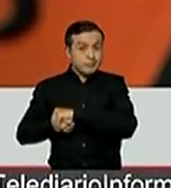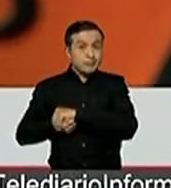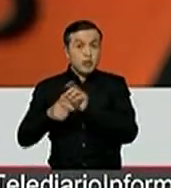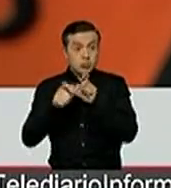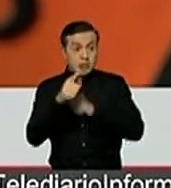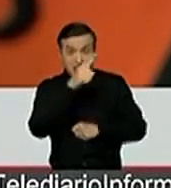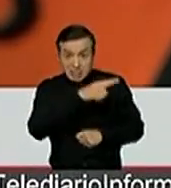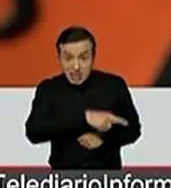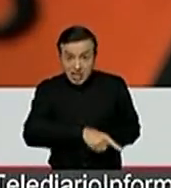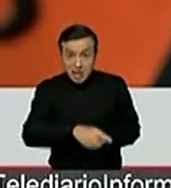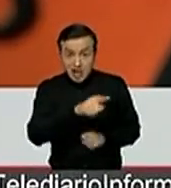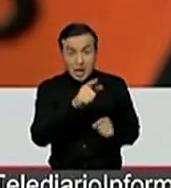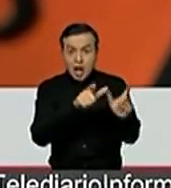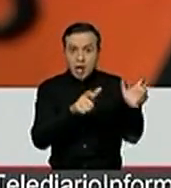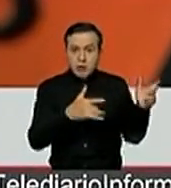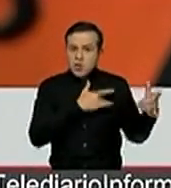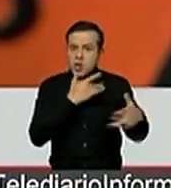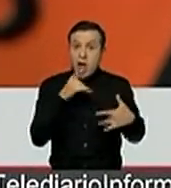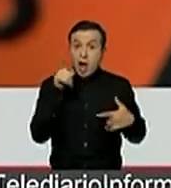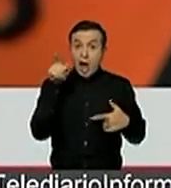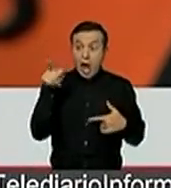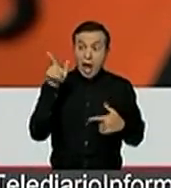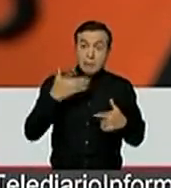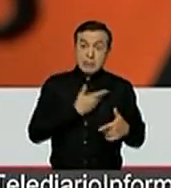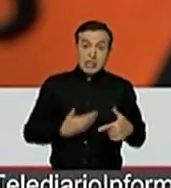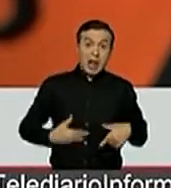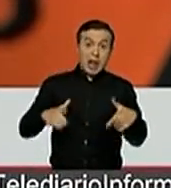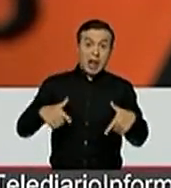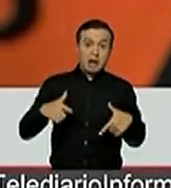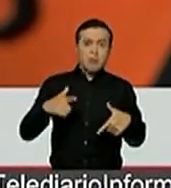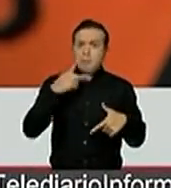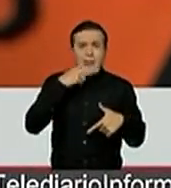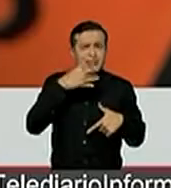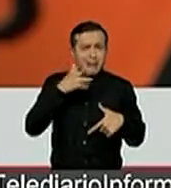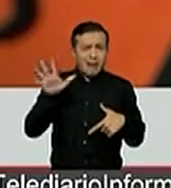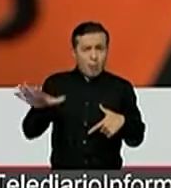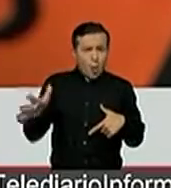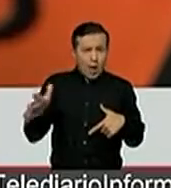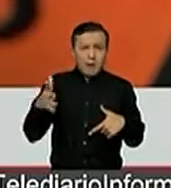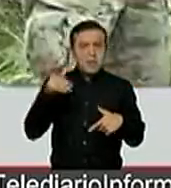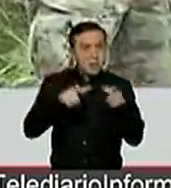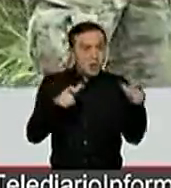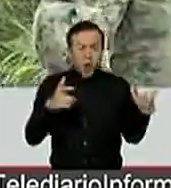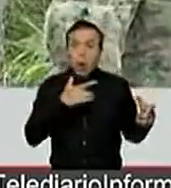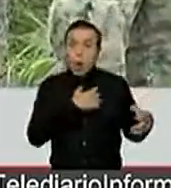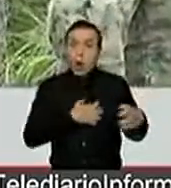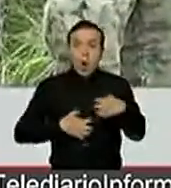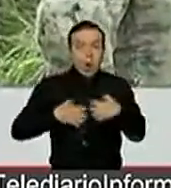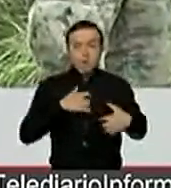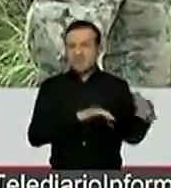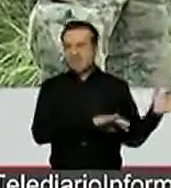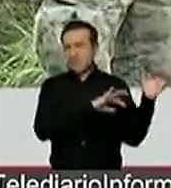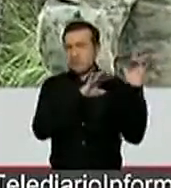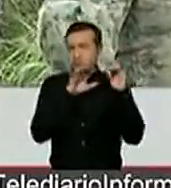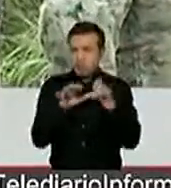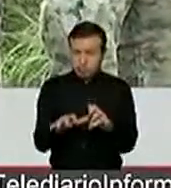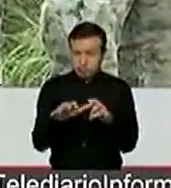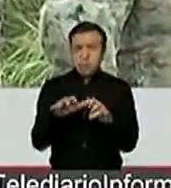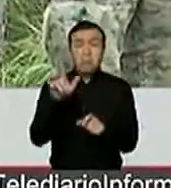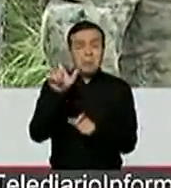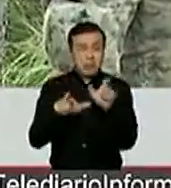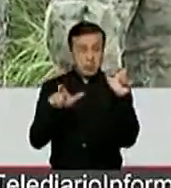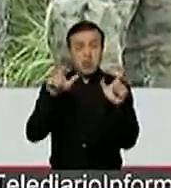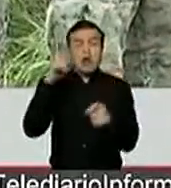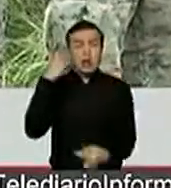Esta información motivó a la población para que tomara una actitud violenta. Esta noticia dejó como saldos civiles